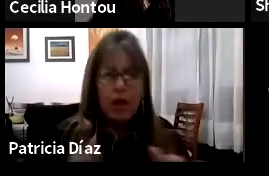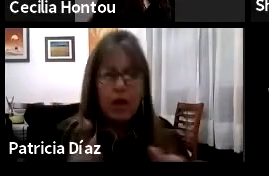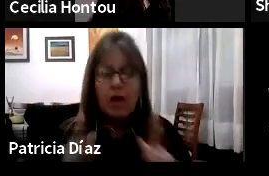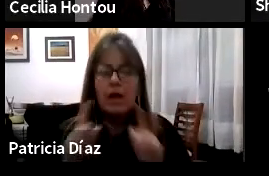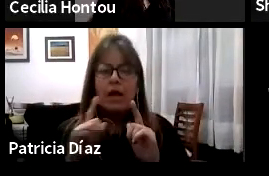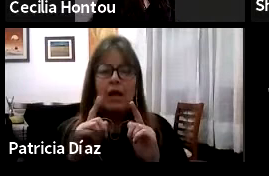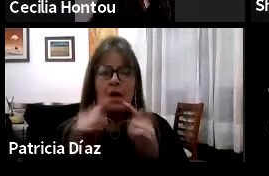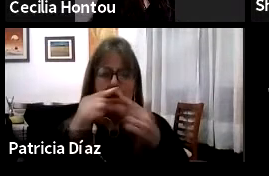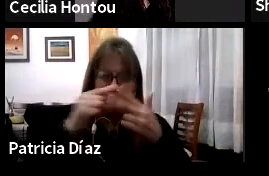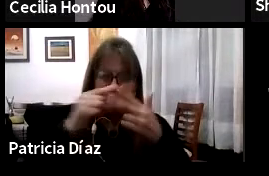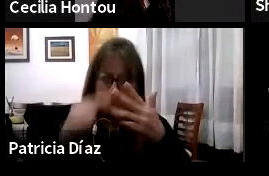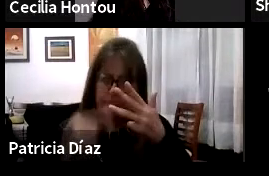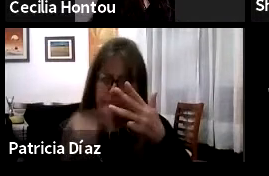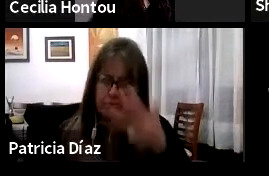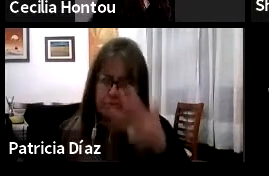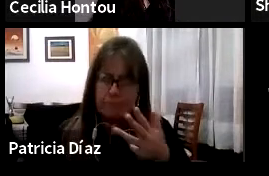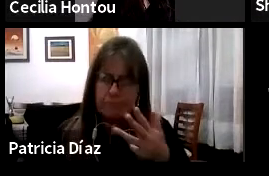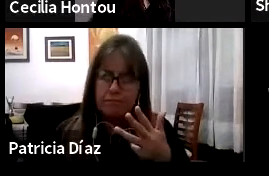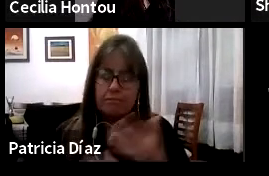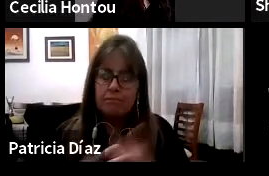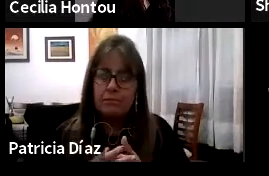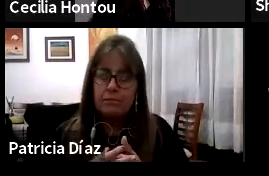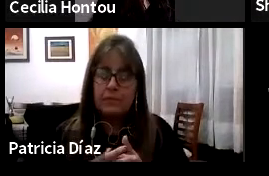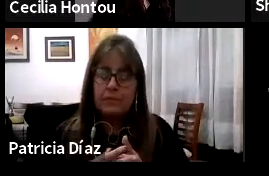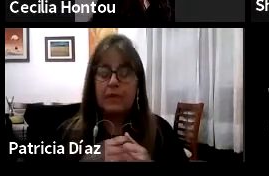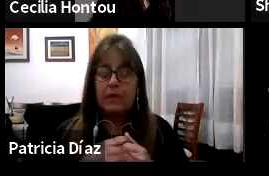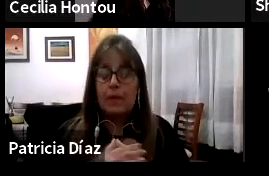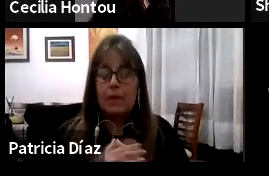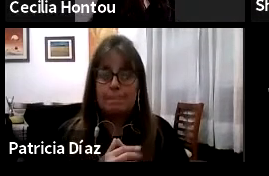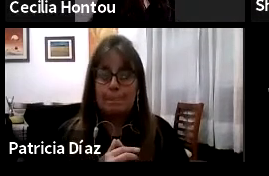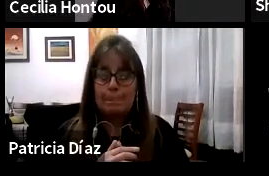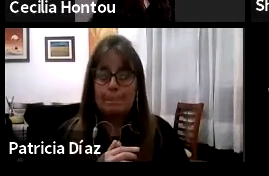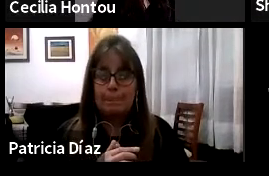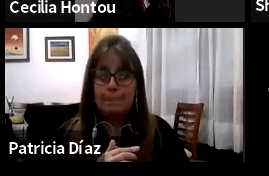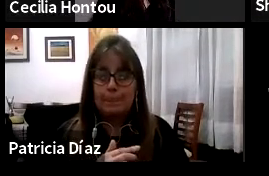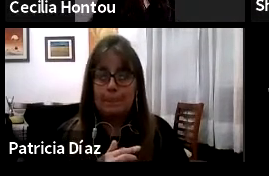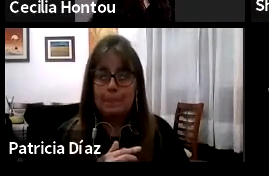de en todas las dimensiones, ¿no?